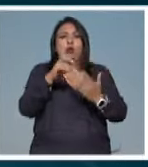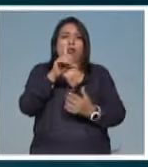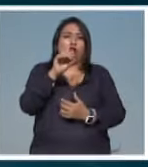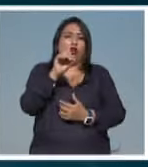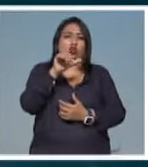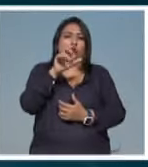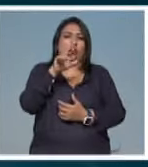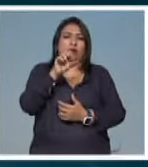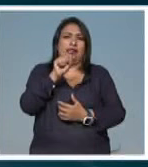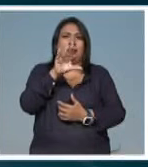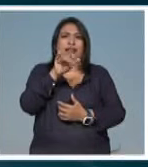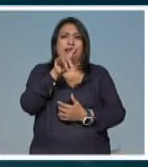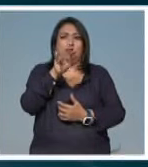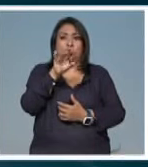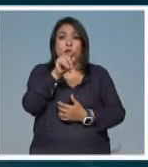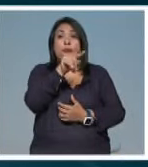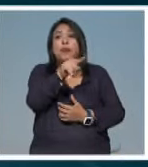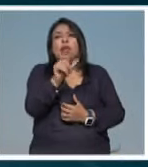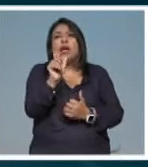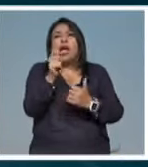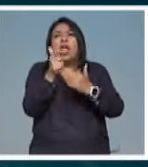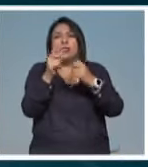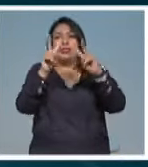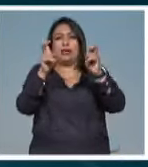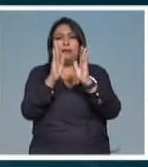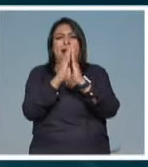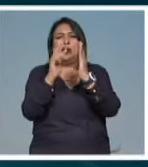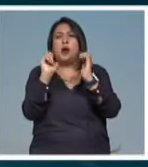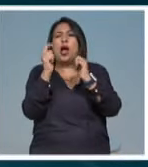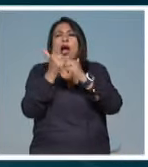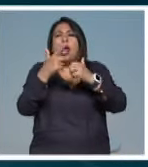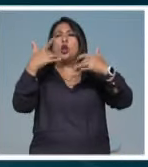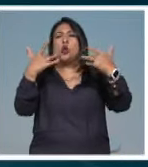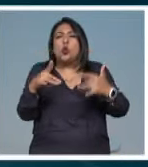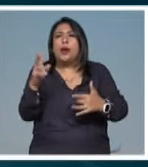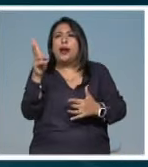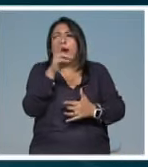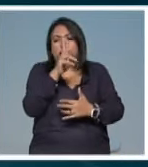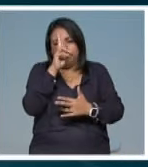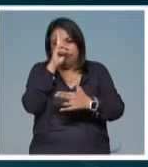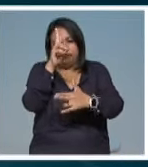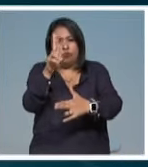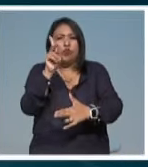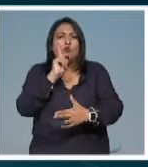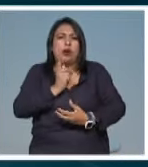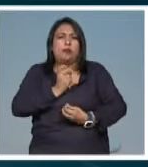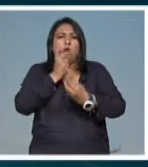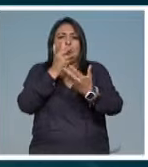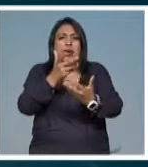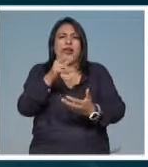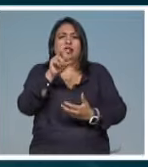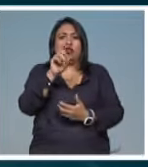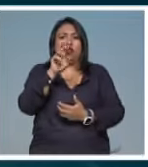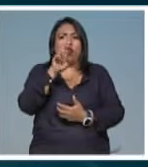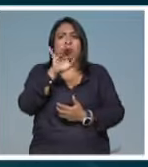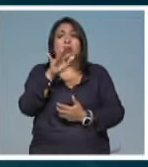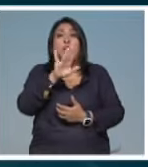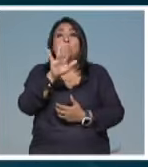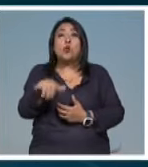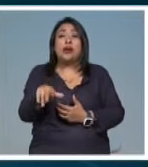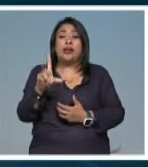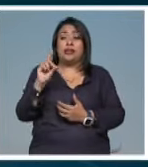Castro. Con Algo le duele al aire, se rinde tributo a la poeta hidrocálida Dolores Castro, quien falleció el pasado